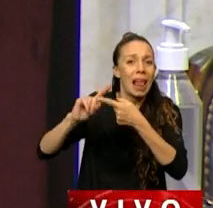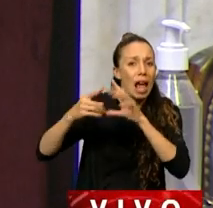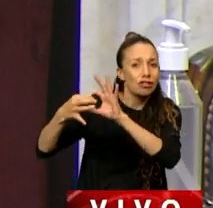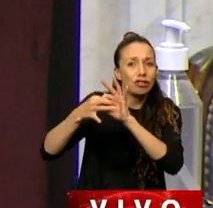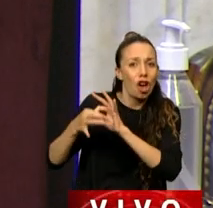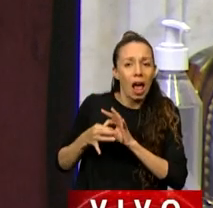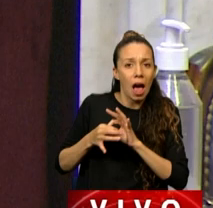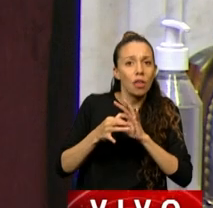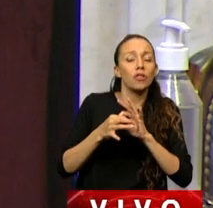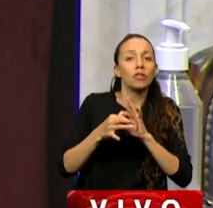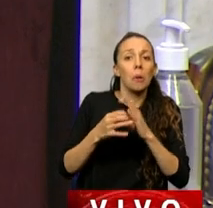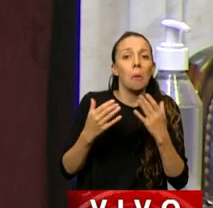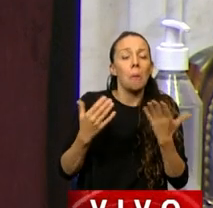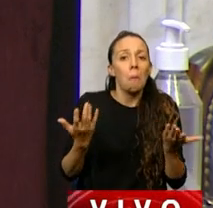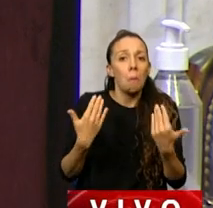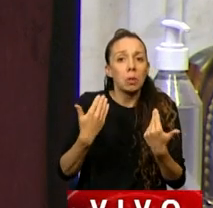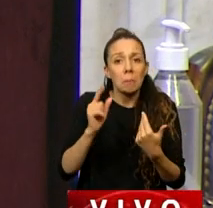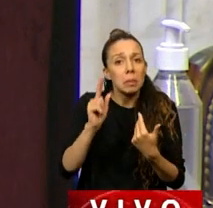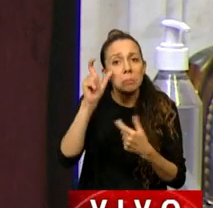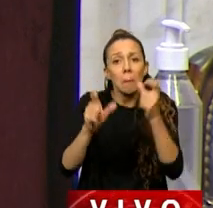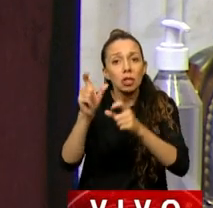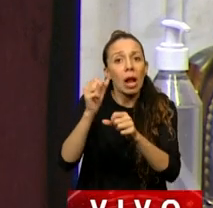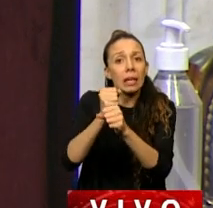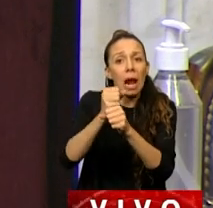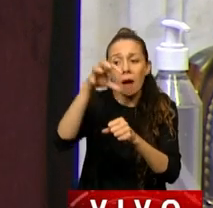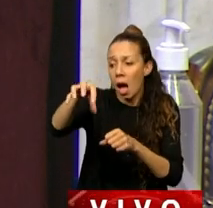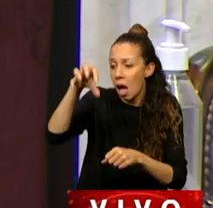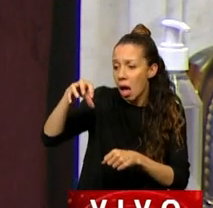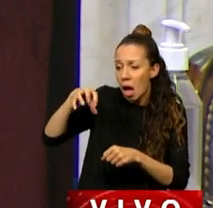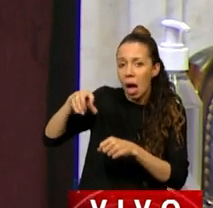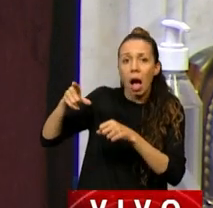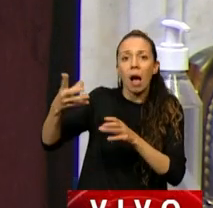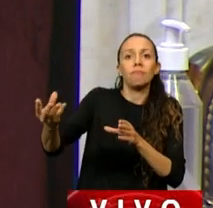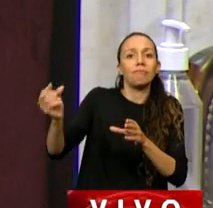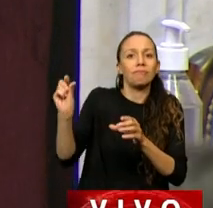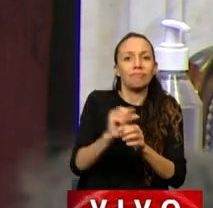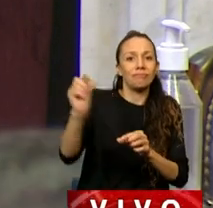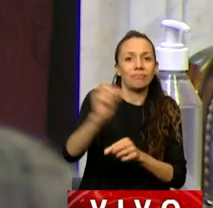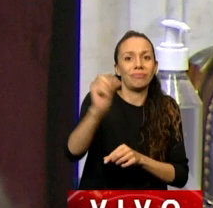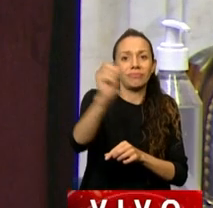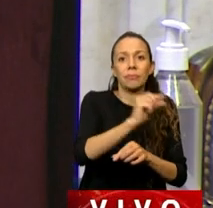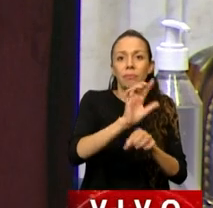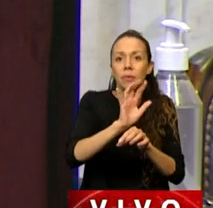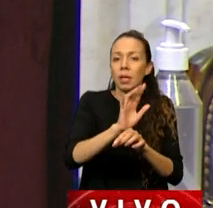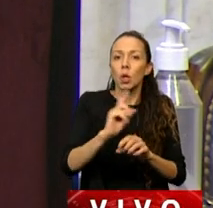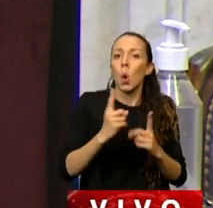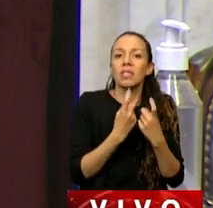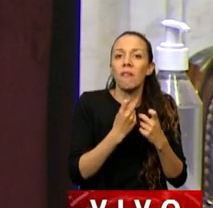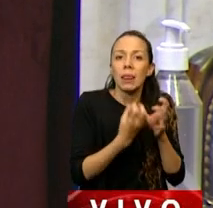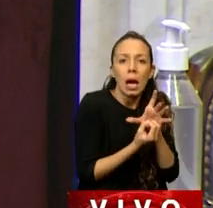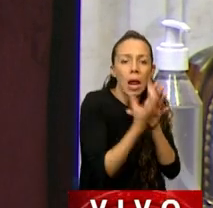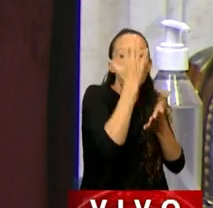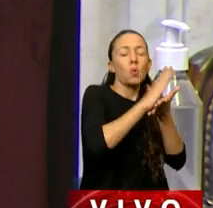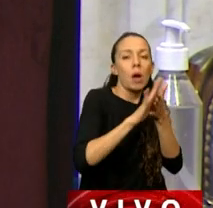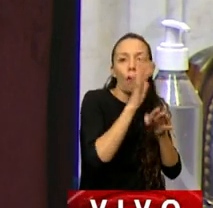puede ser gente que esté trabajando ahí y no sea necesario armar algo con los costos que esto implica, con la duración, con